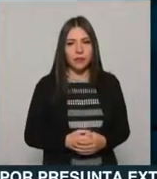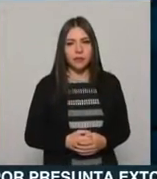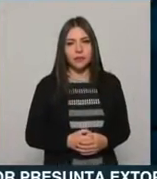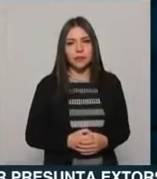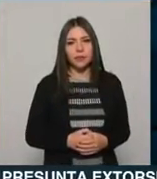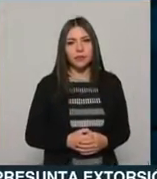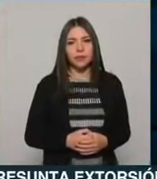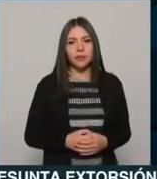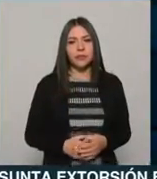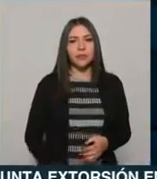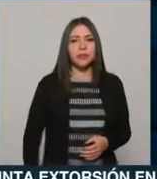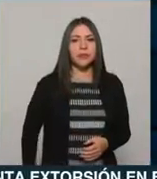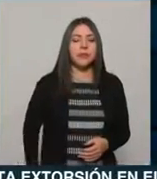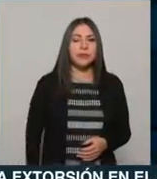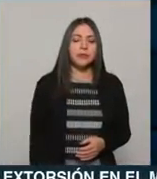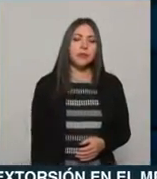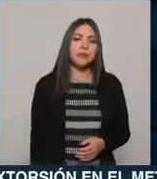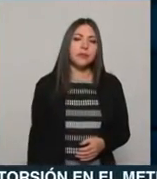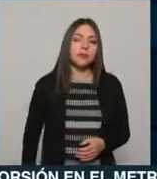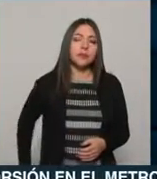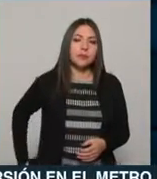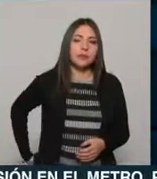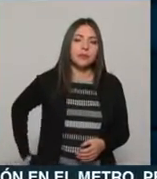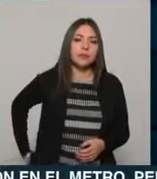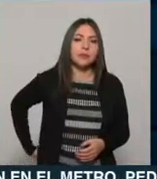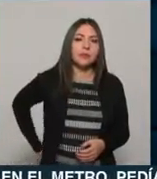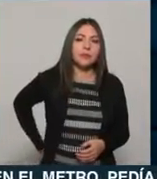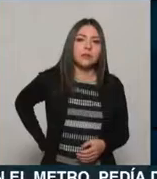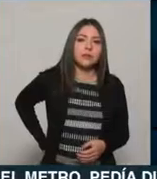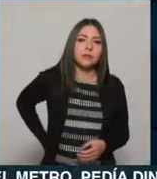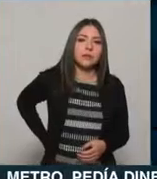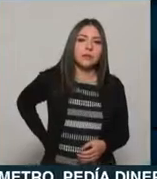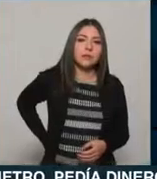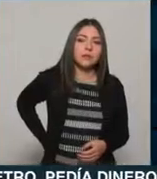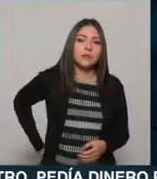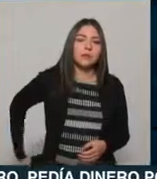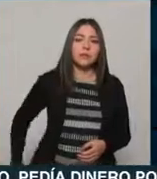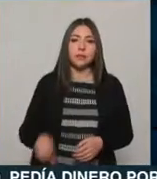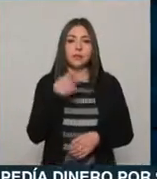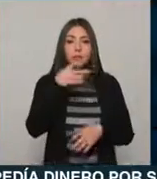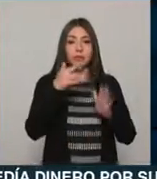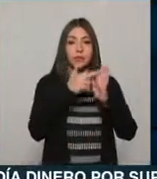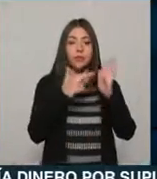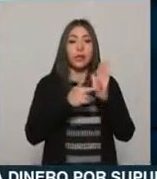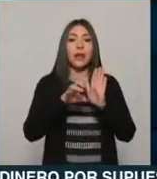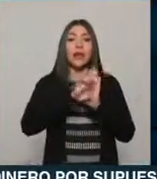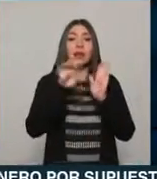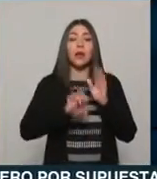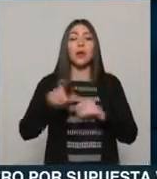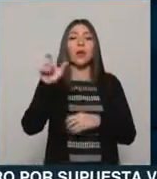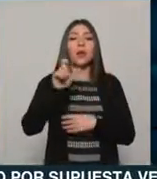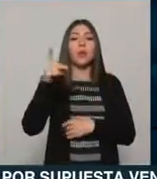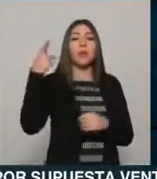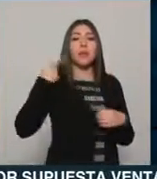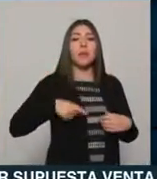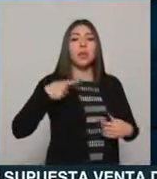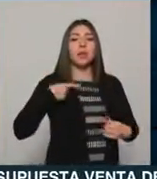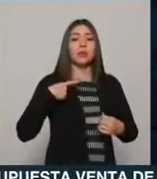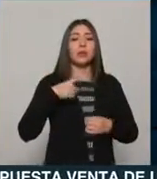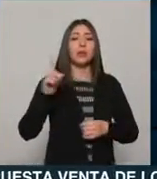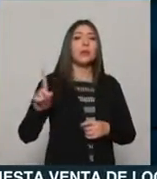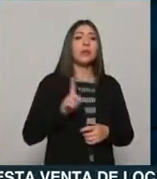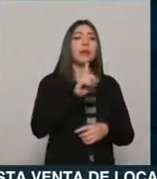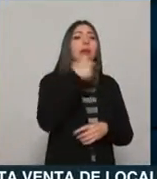Por reglas del derecho internacional, el momento en que una persona llega a solicitar asilo a un país determinado,